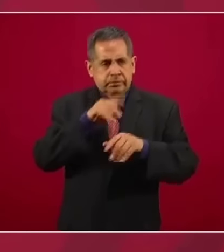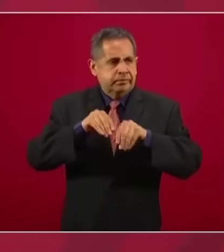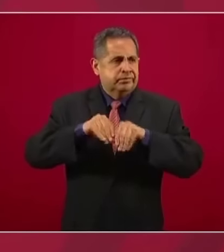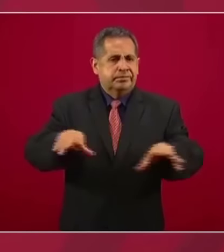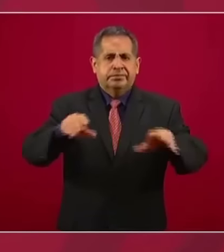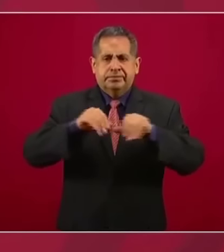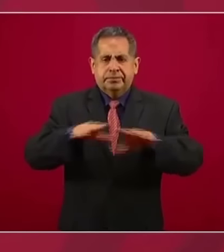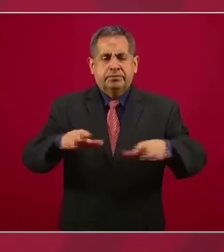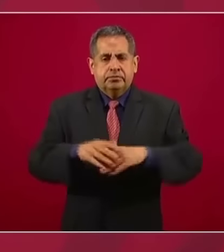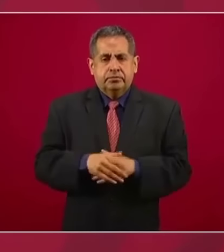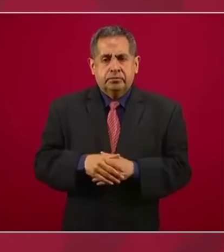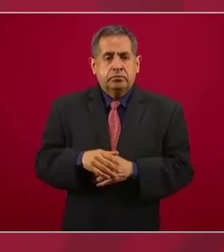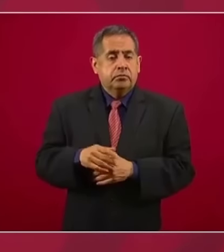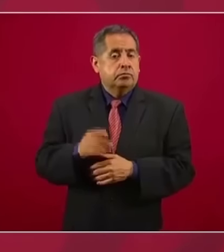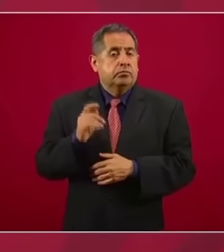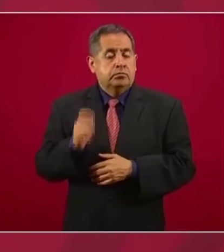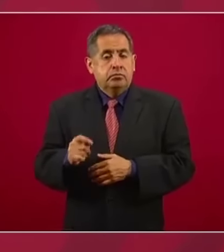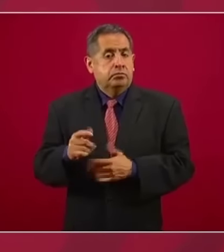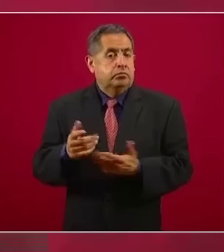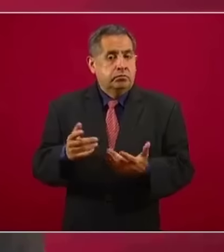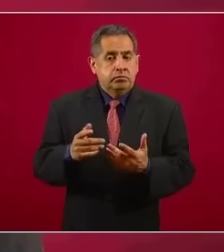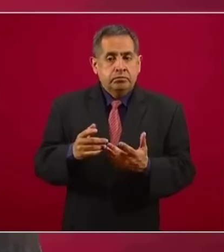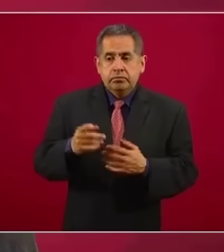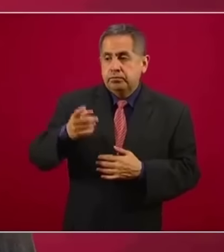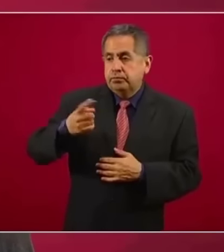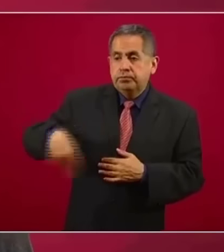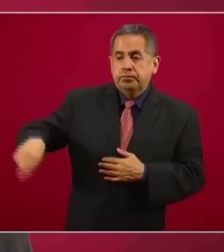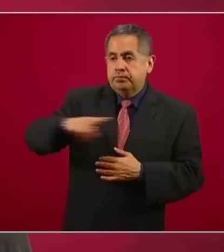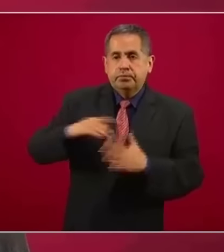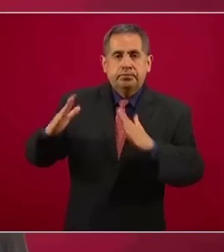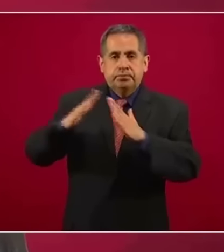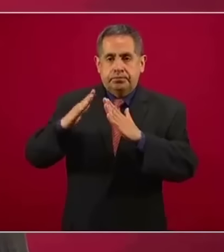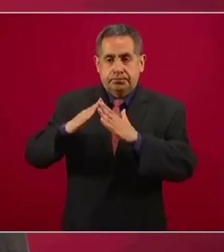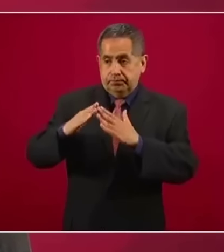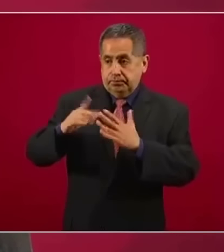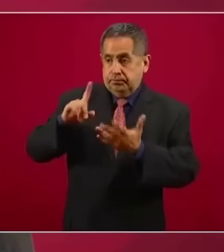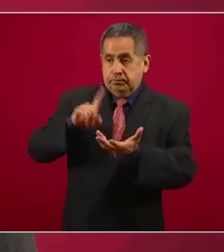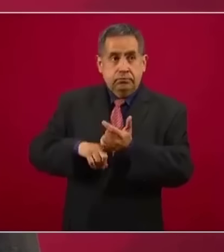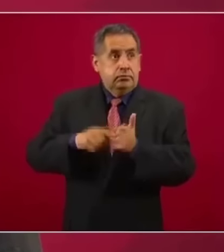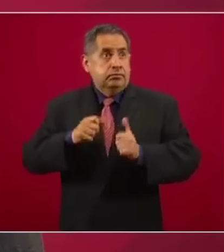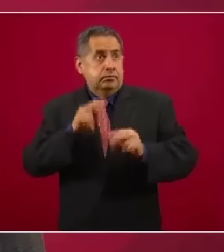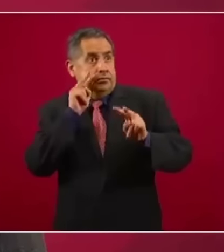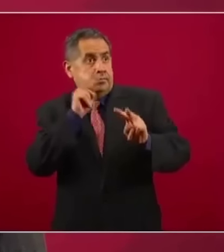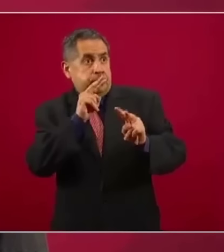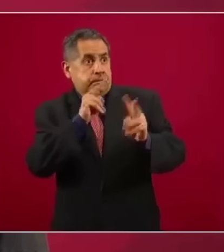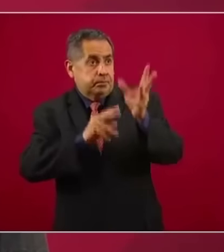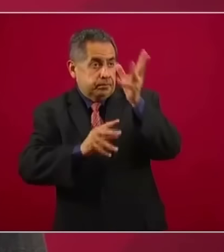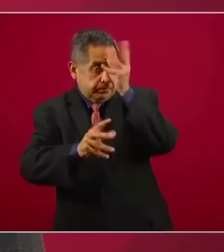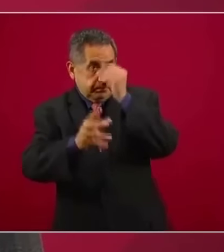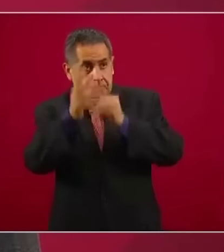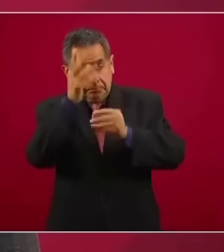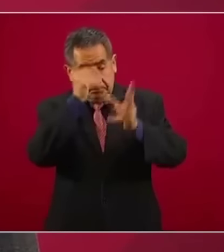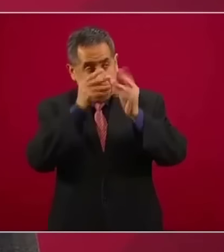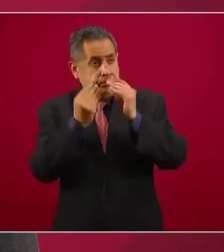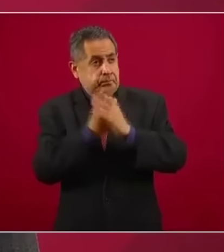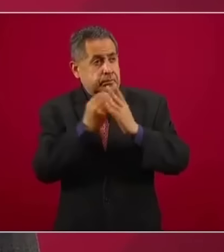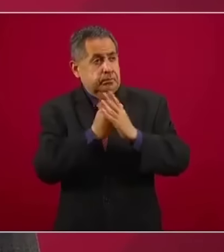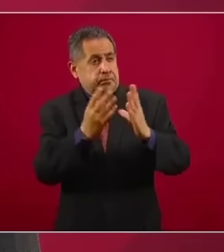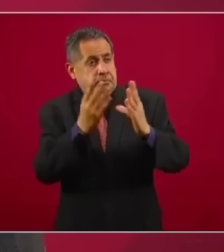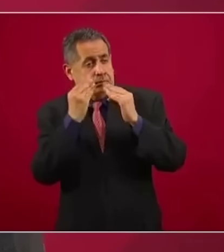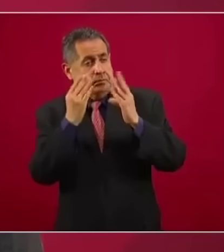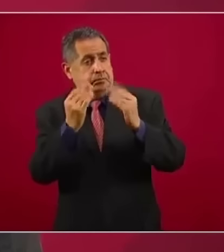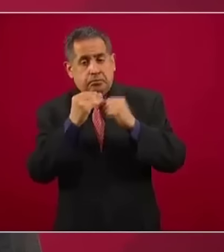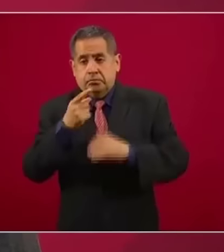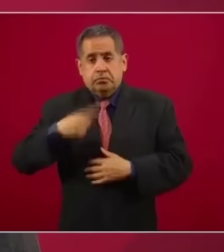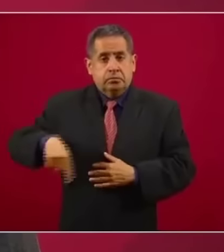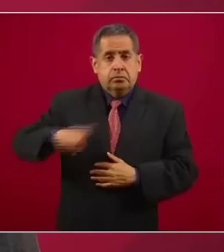recibir clases desde nuestras casas, que niñas,